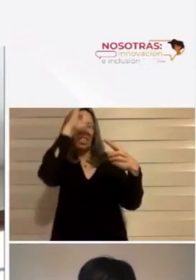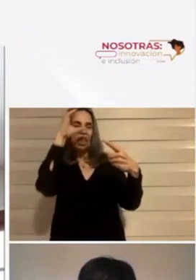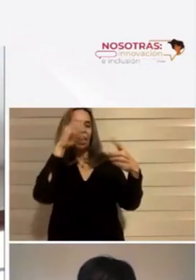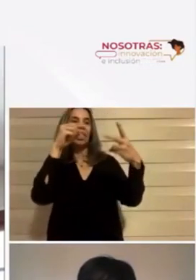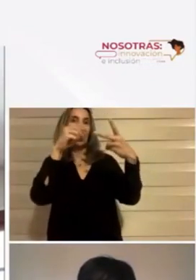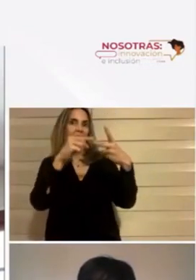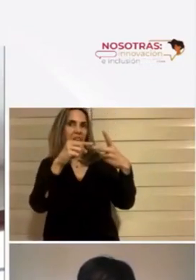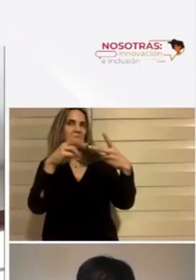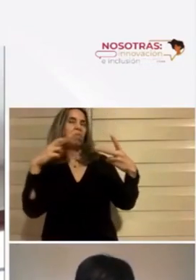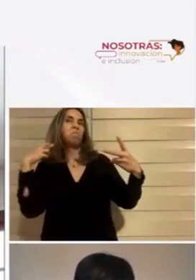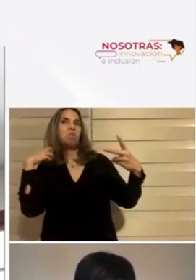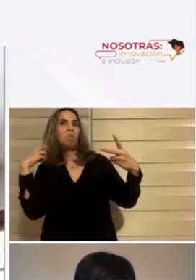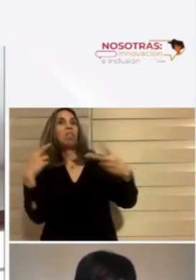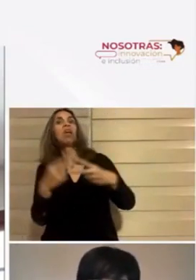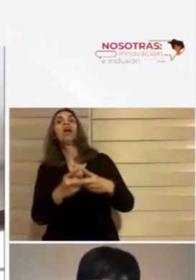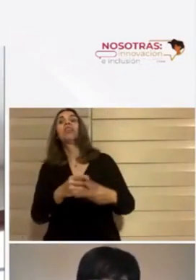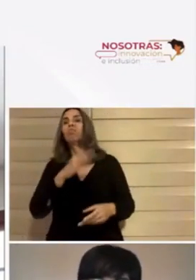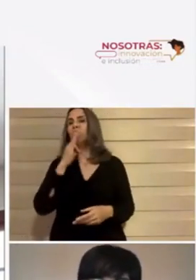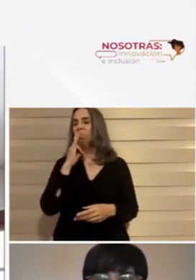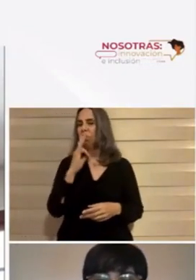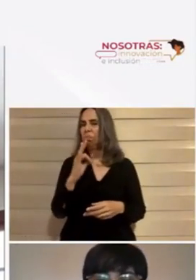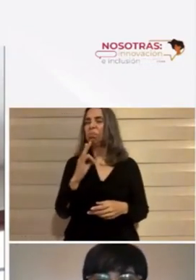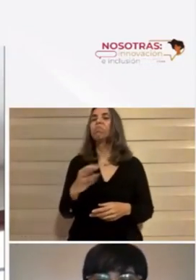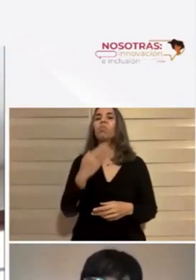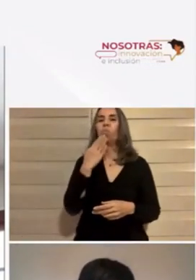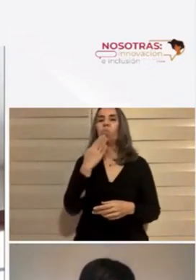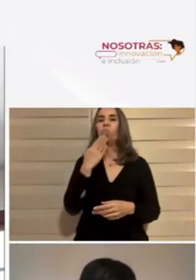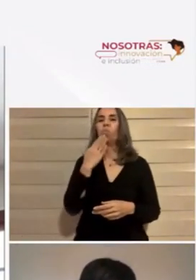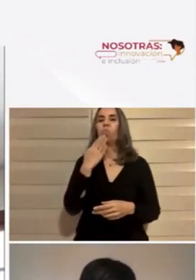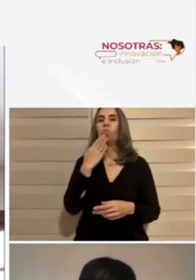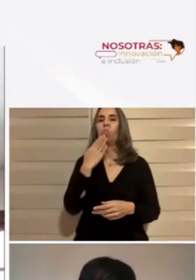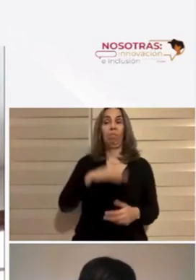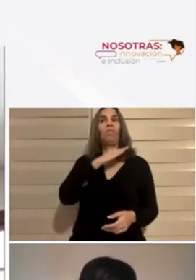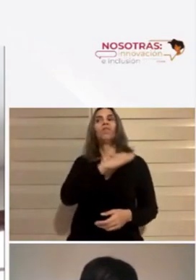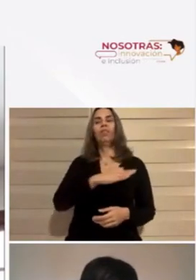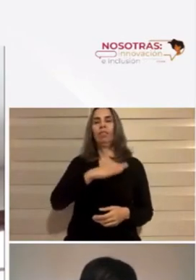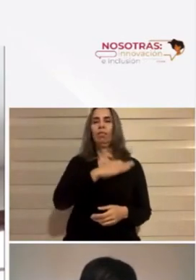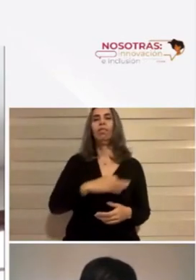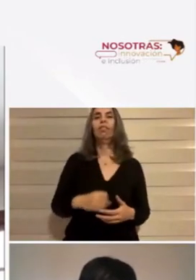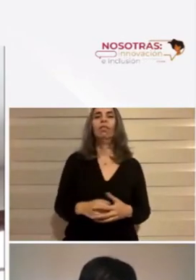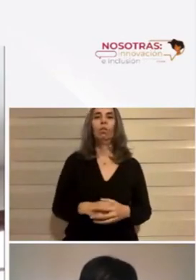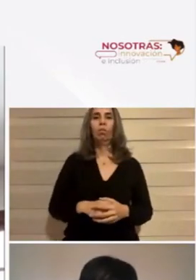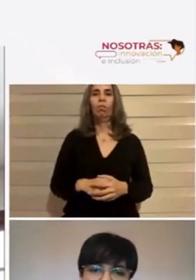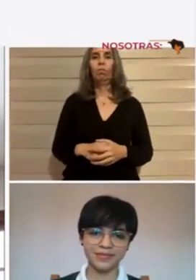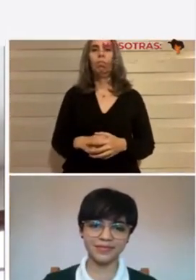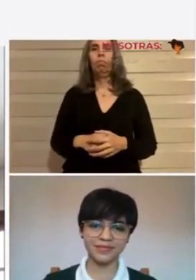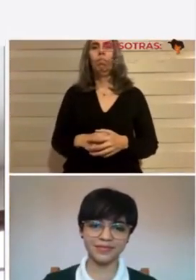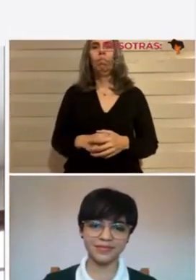padre que tenemos mujeres jóvenes como tú haciendo robótica. Felicidades.